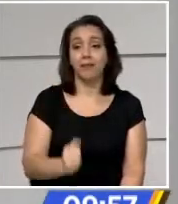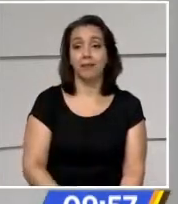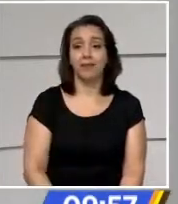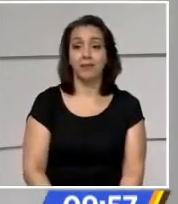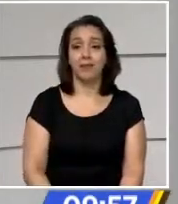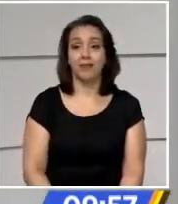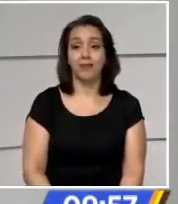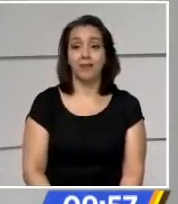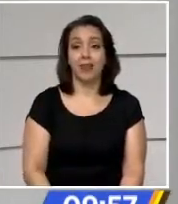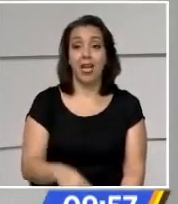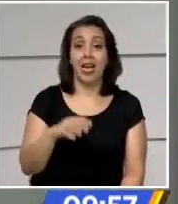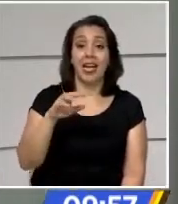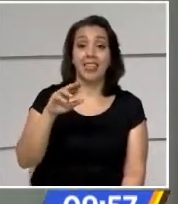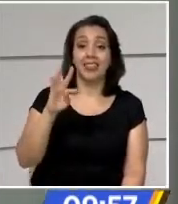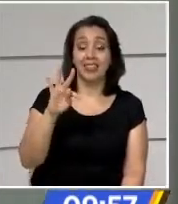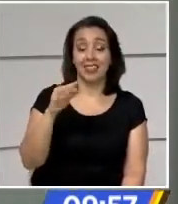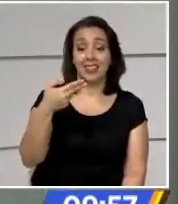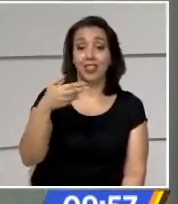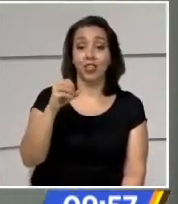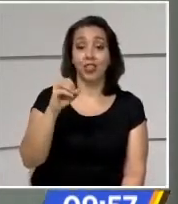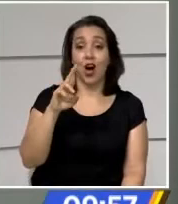por caricatura